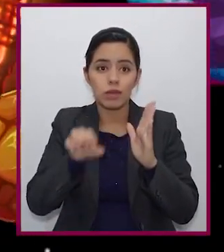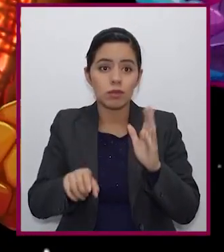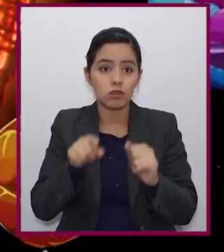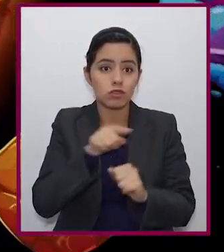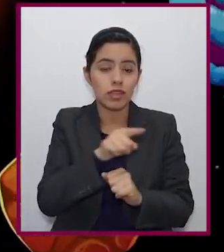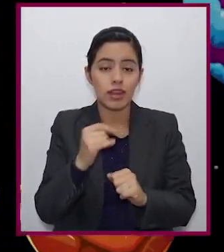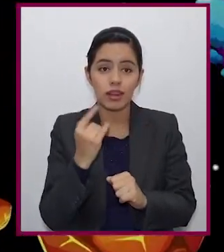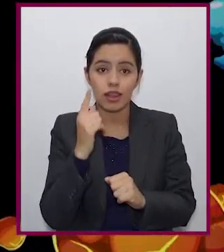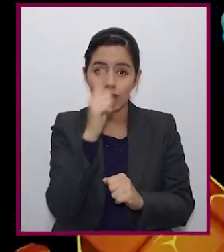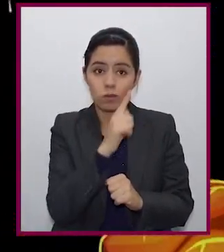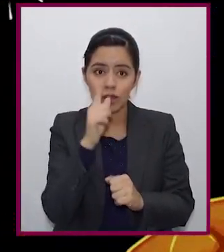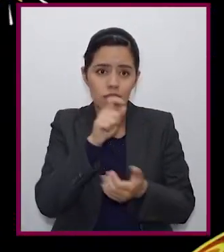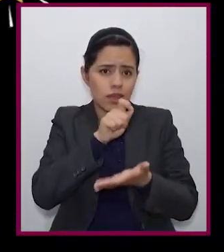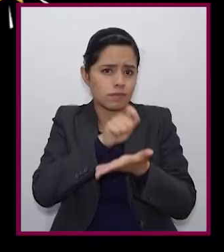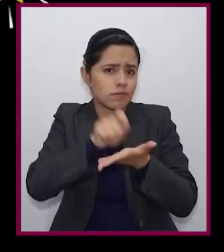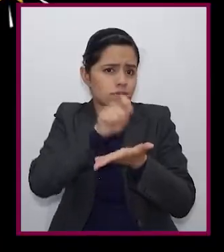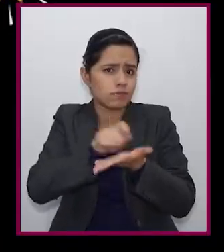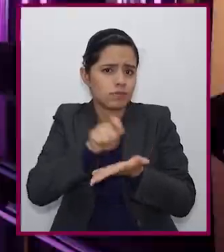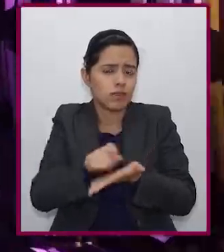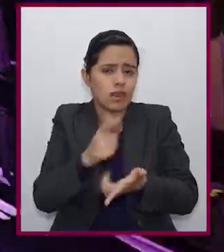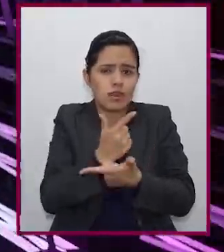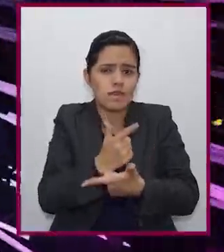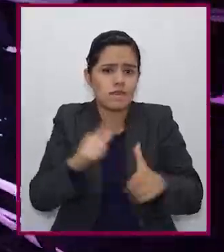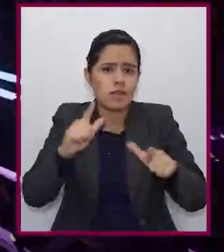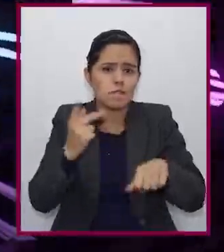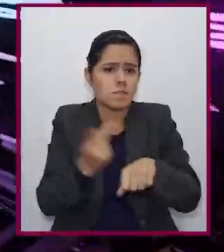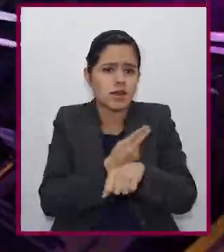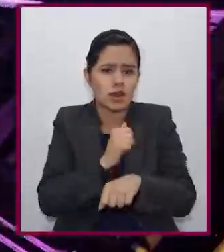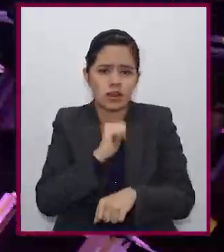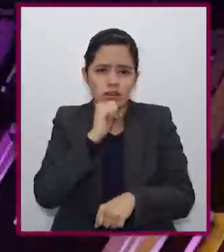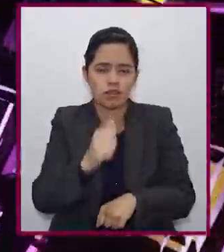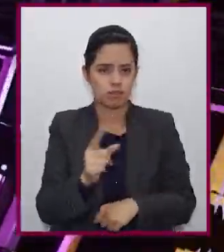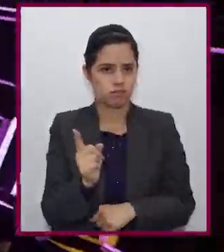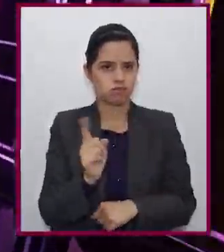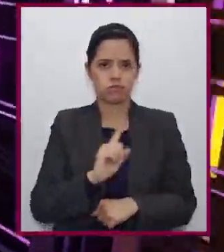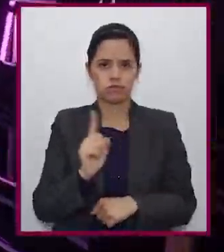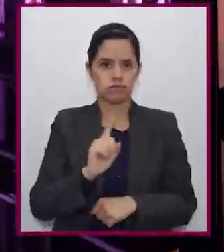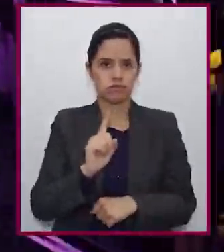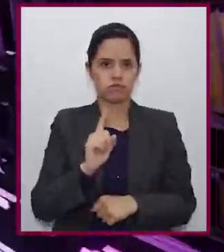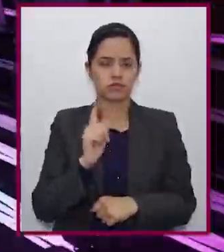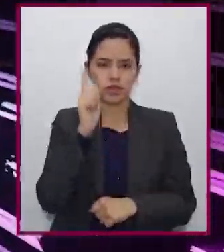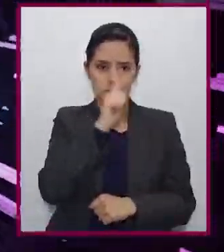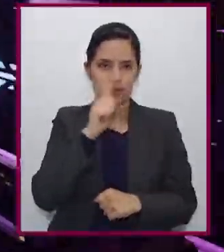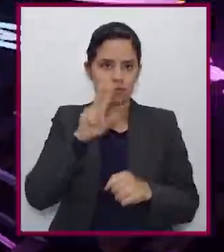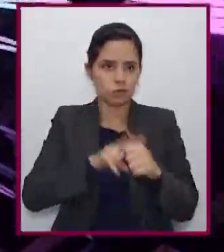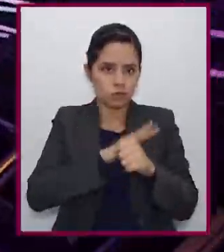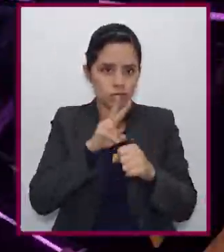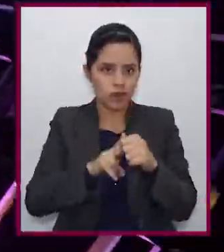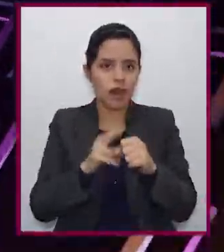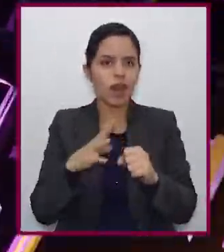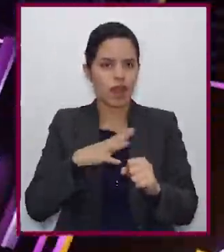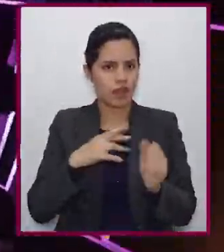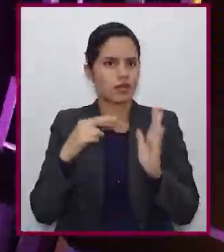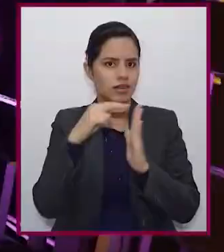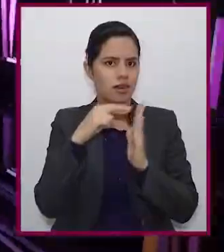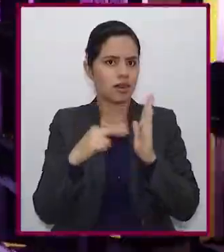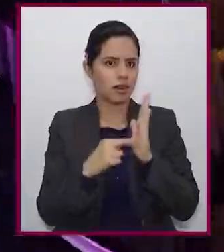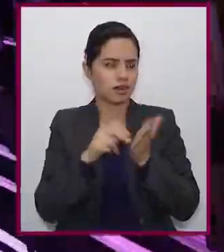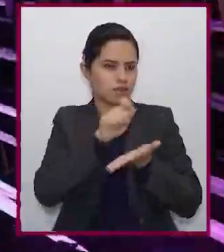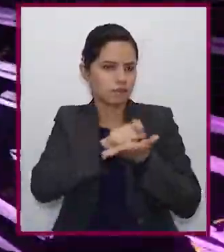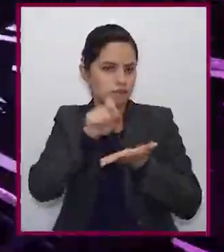escribir como se les da la gana y no pasa nada. Eso tampoco es cierto. En el lenguaje natural existen reglas para poder escribir